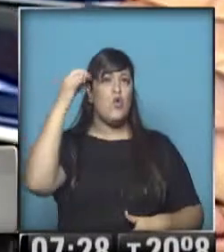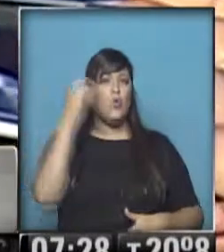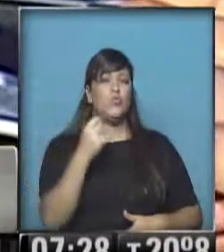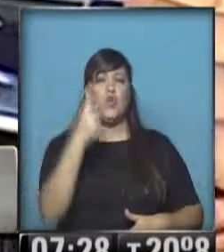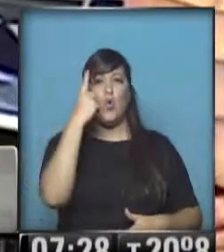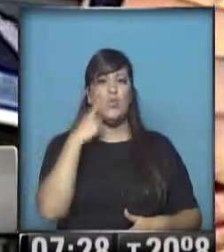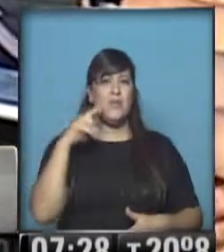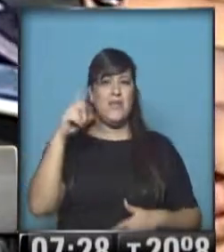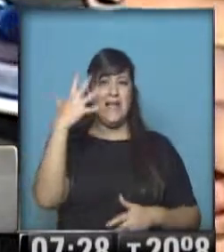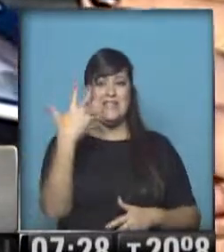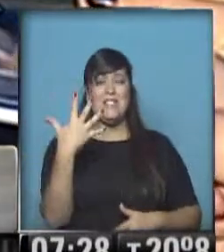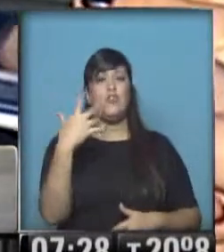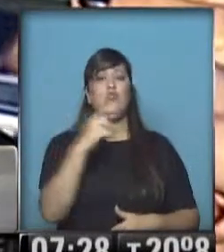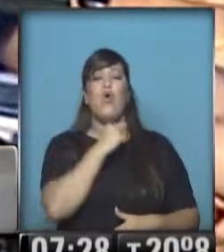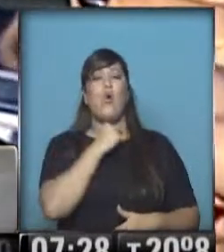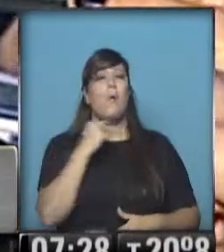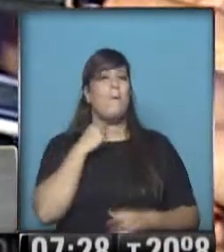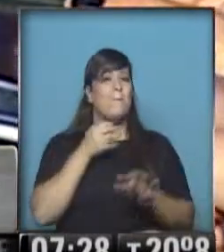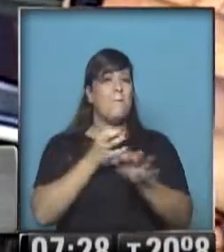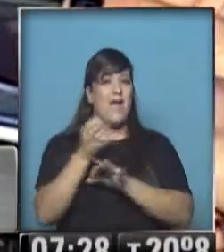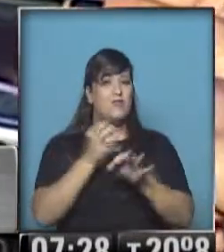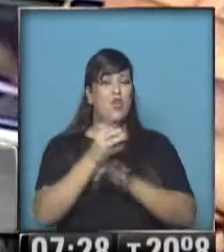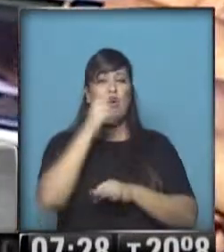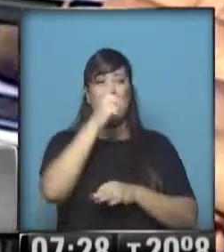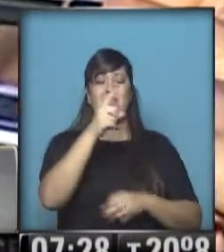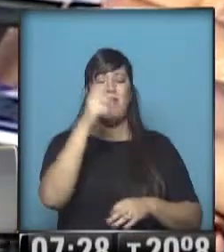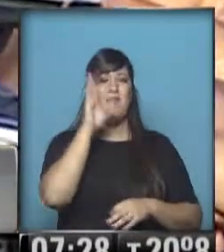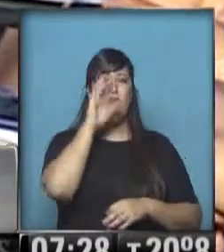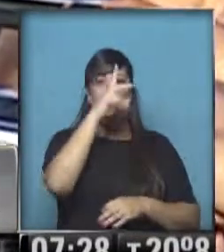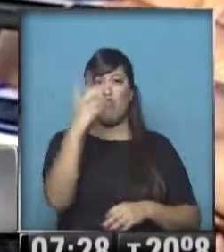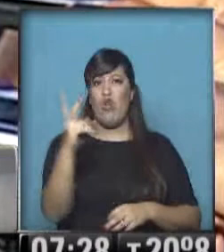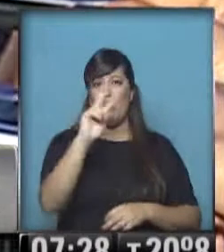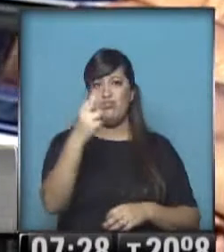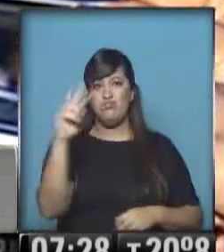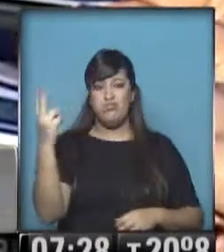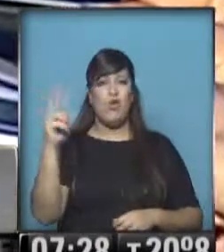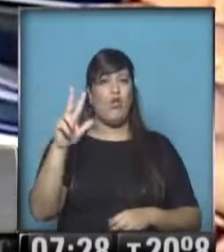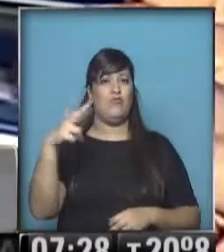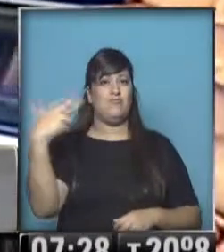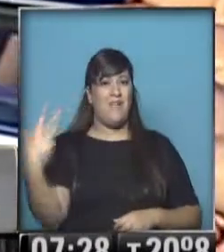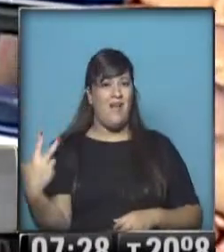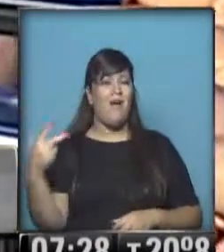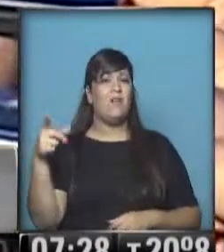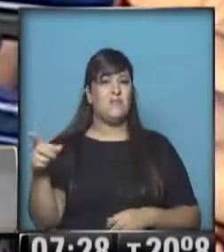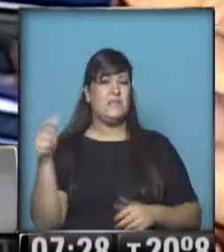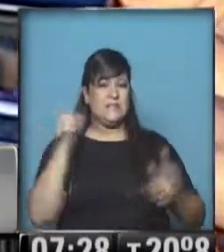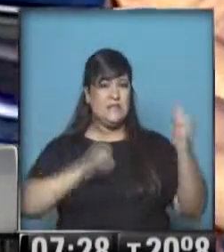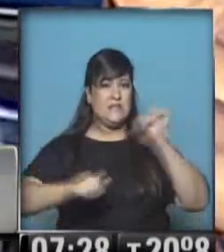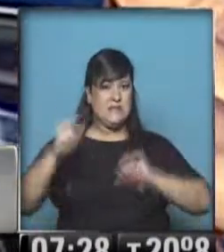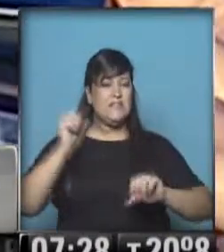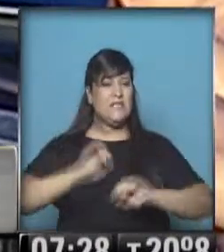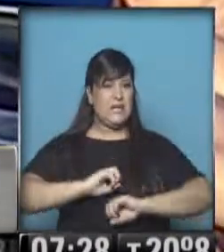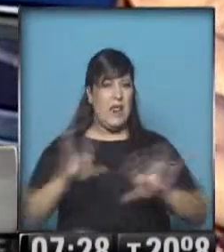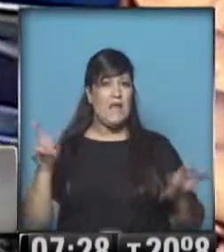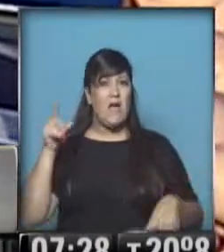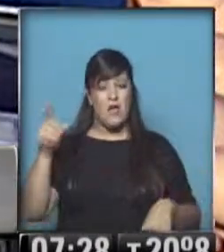avión que iban 5 pastores norteamericanos, 2 murieron en forma inmediata y los otros salieron muy, muy, muy dañados, y eso